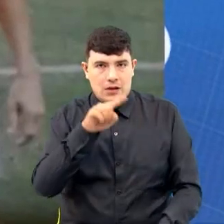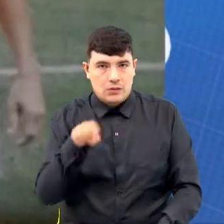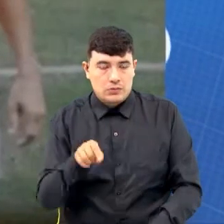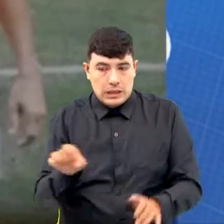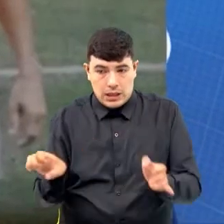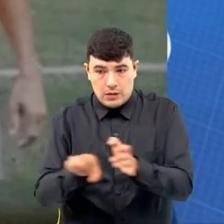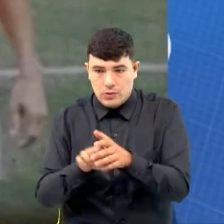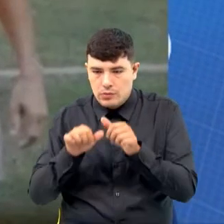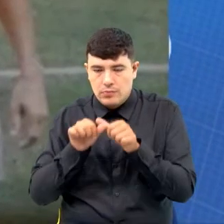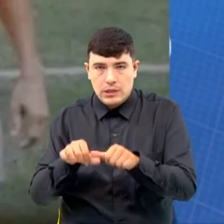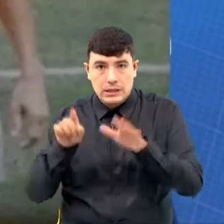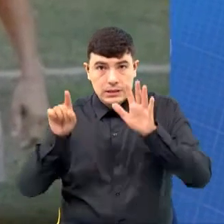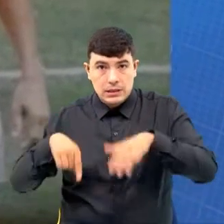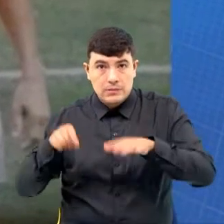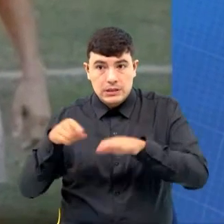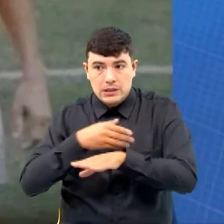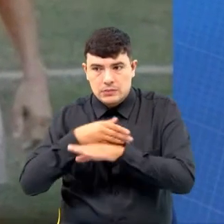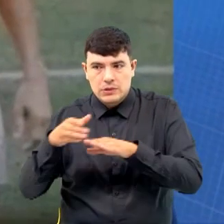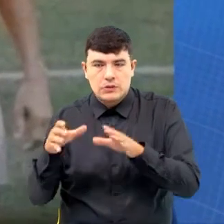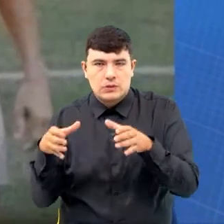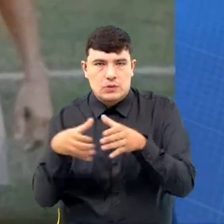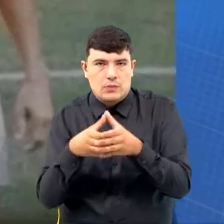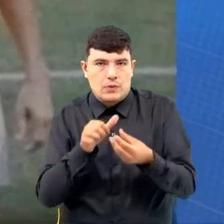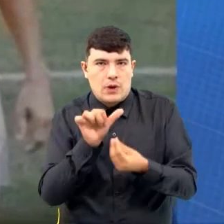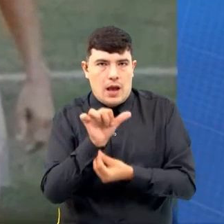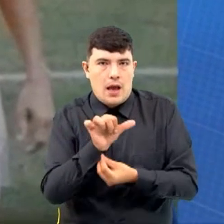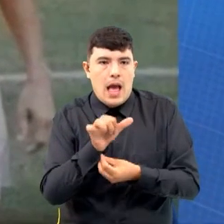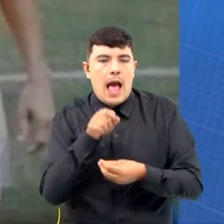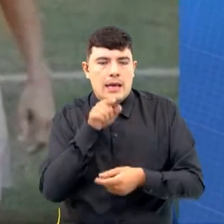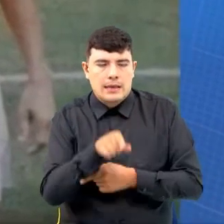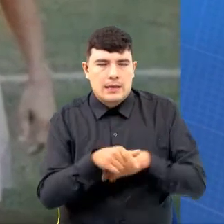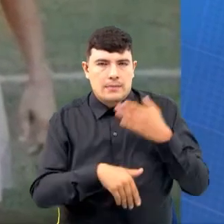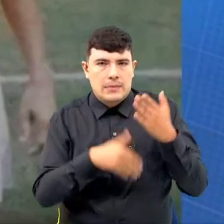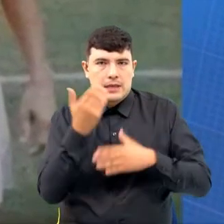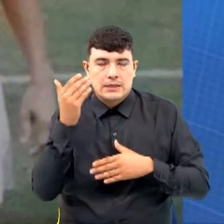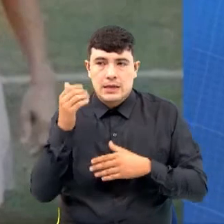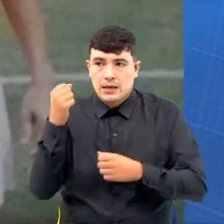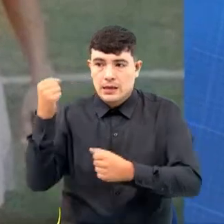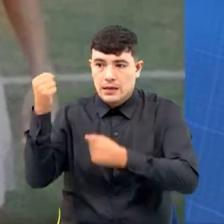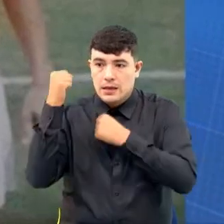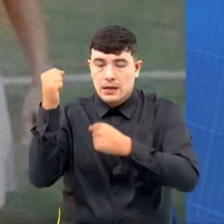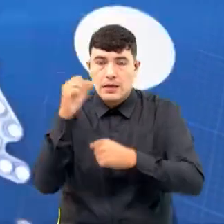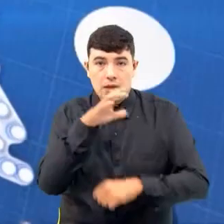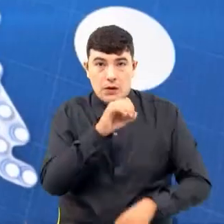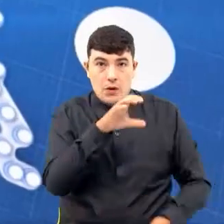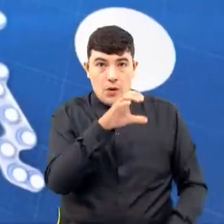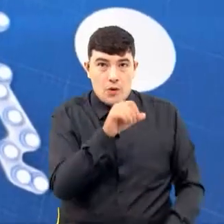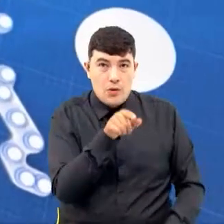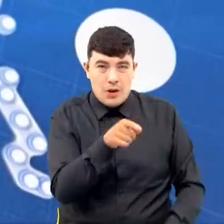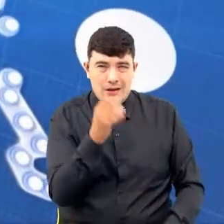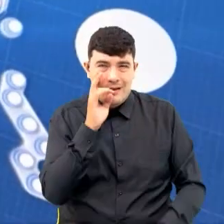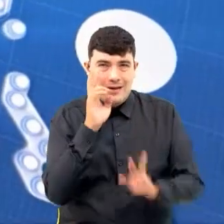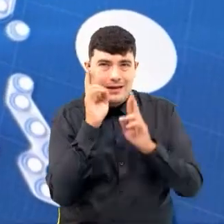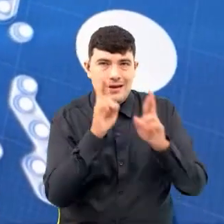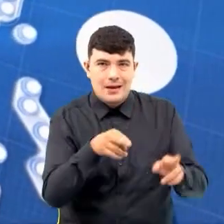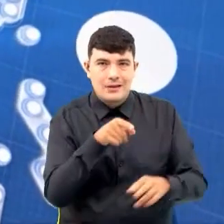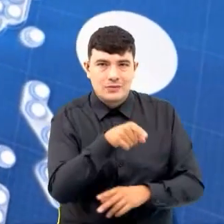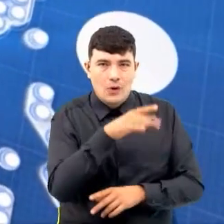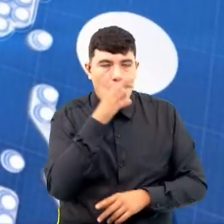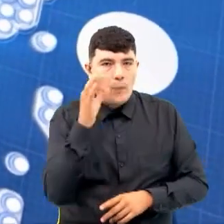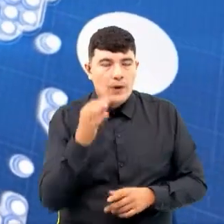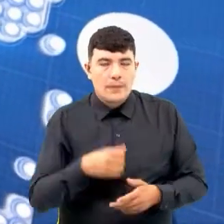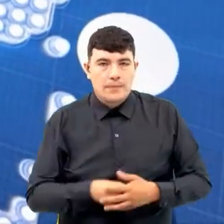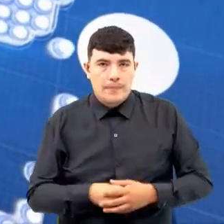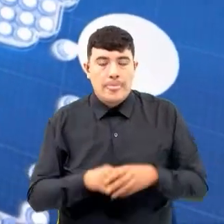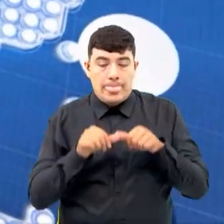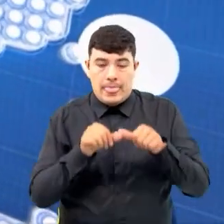equipo y 6 meses después regresó a la A. Ahí empezó un idilio entre hinchas y el Coco, como le conocen a Jorge Ramoa. Se quedó a vivir en